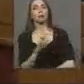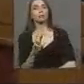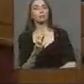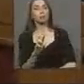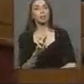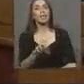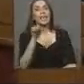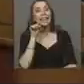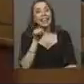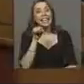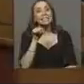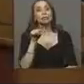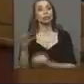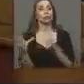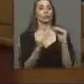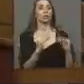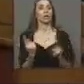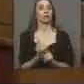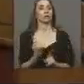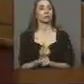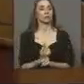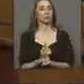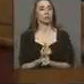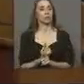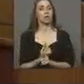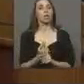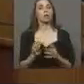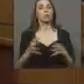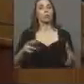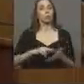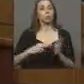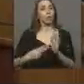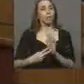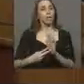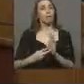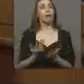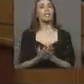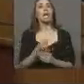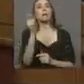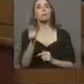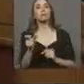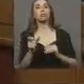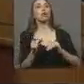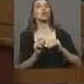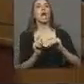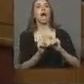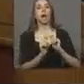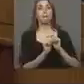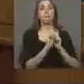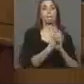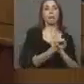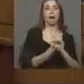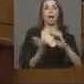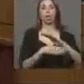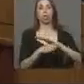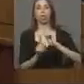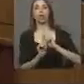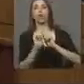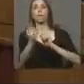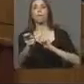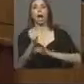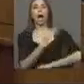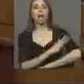Porque eso es lo que corresponde hablar. Porque buena parte de los problemas que tenemos tienen que ver con lagunas. Las lagunas se producen cuando a los viejos no les pagan sus